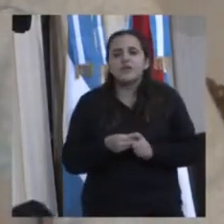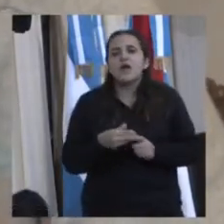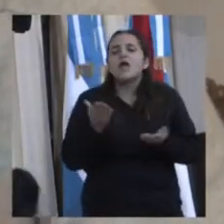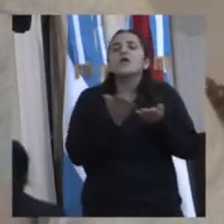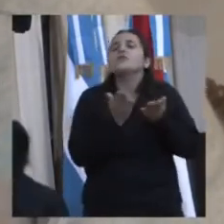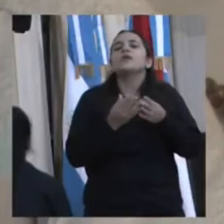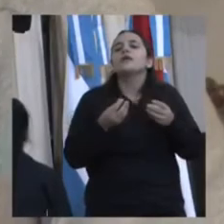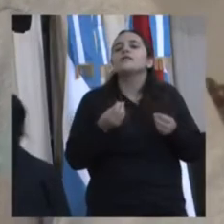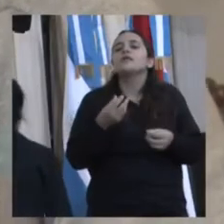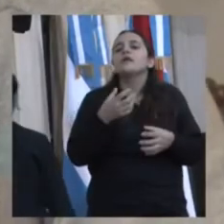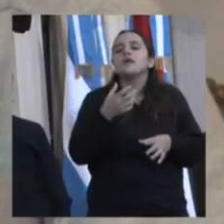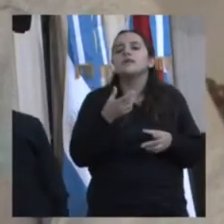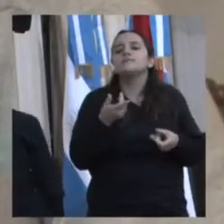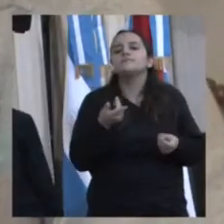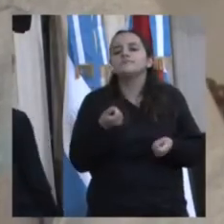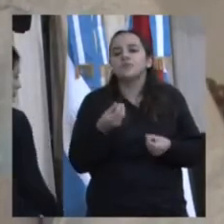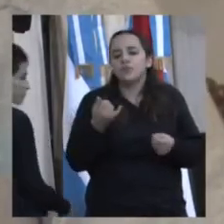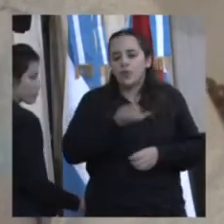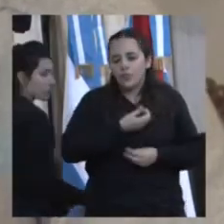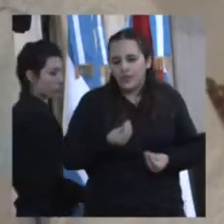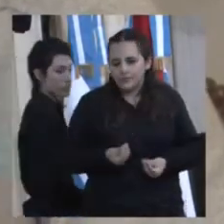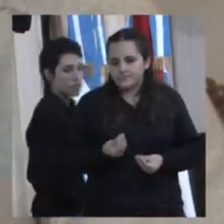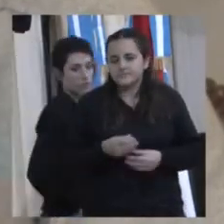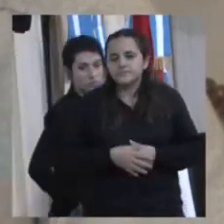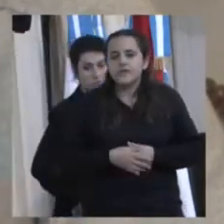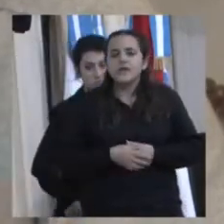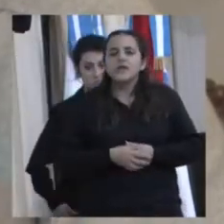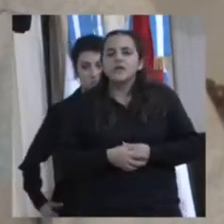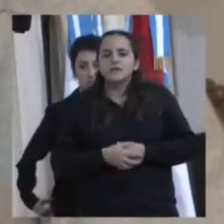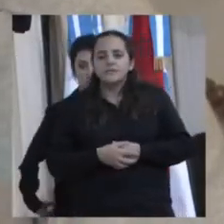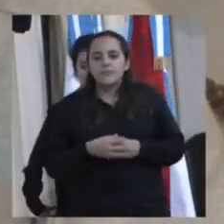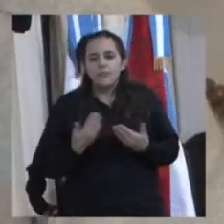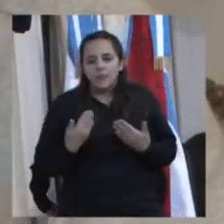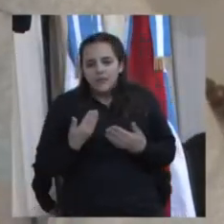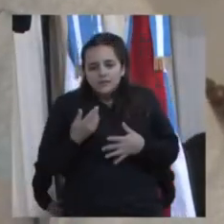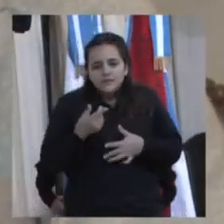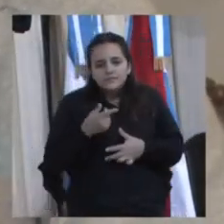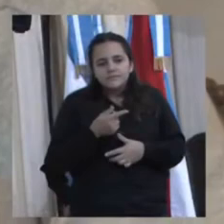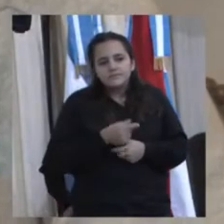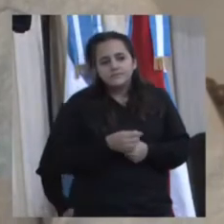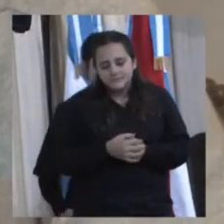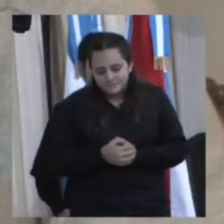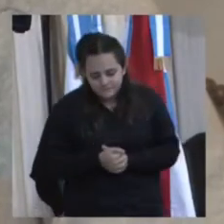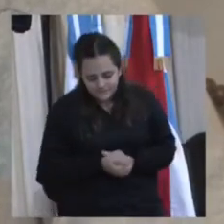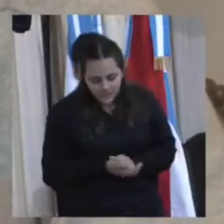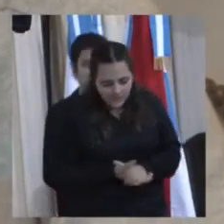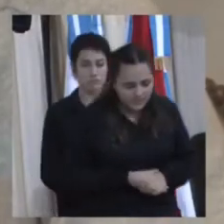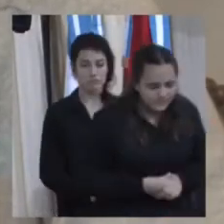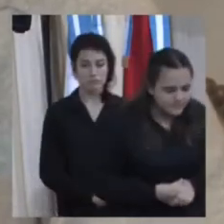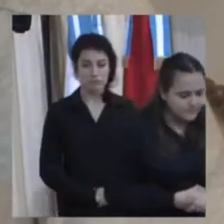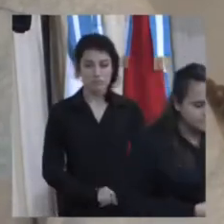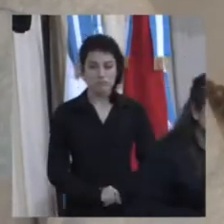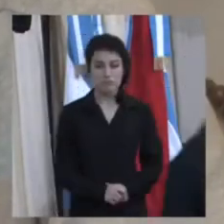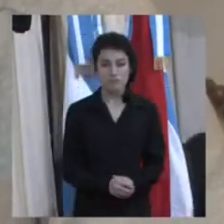estudiantes? Patrones, que explotarán en forma miserable e inhumana a los obreros, gerentes, que rechazarán insolentemente a